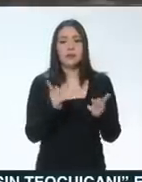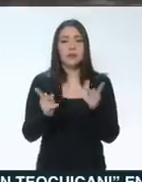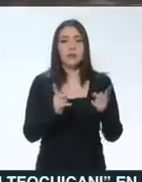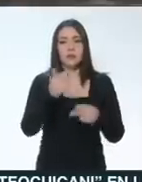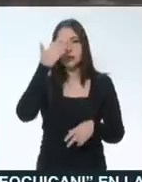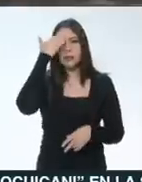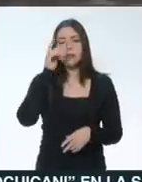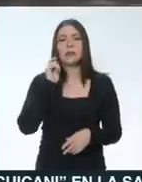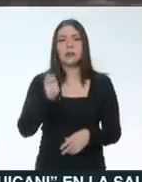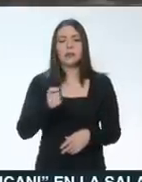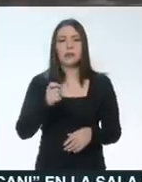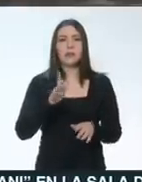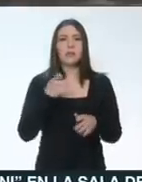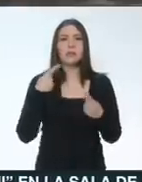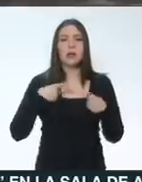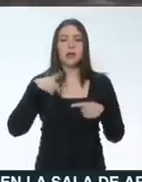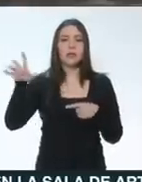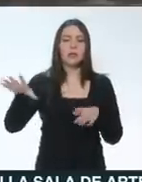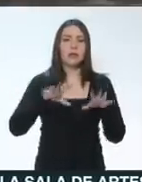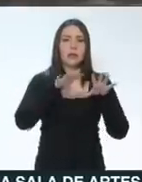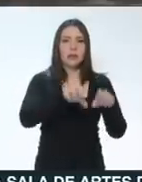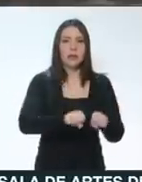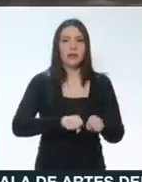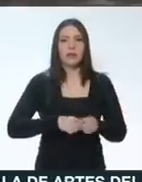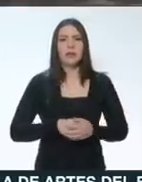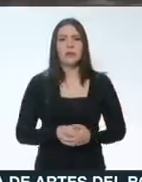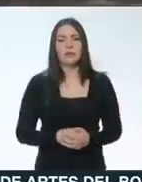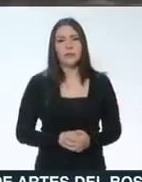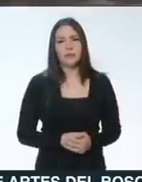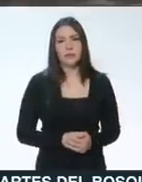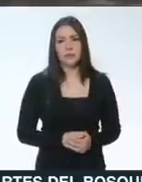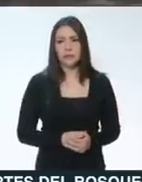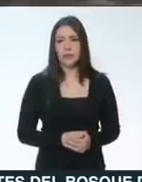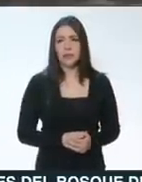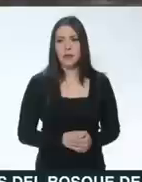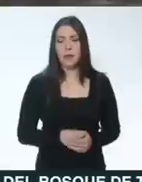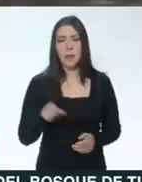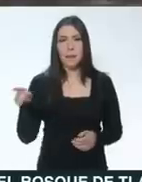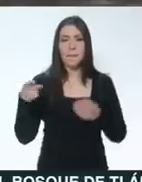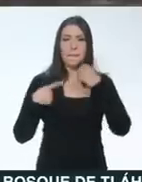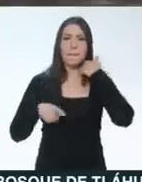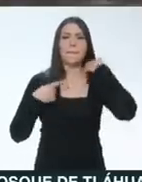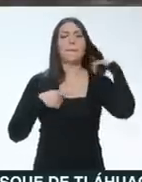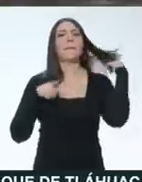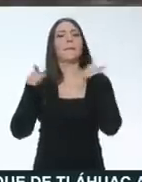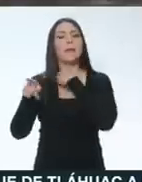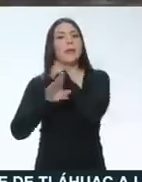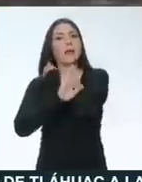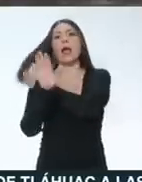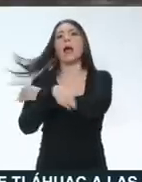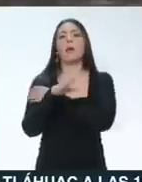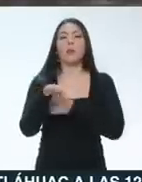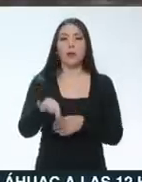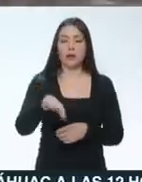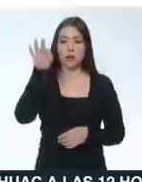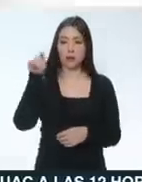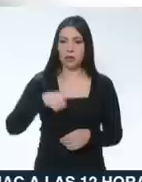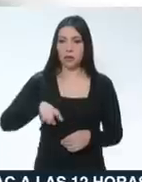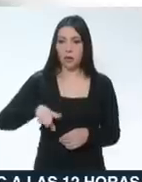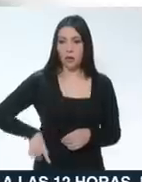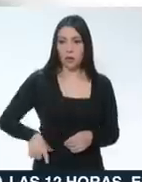detener Montserrat, a esa perdón persona. que te interrumpa, Sí. el identificado como presunto agresor, ¿ya fue localizado por las